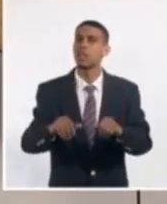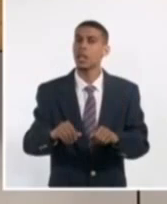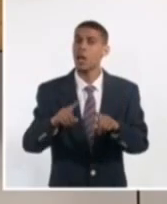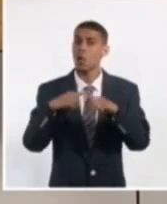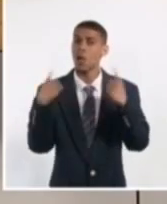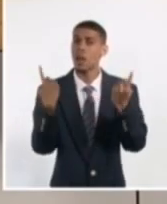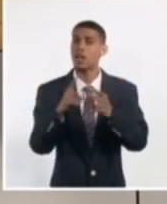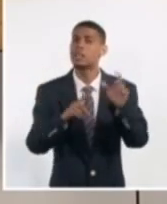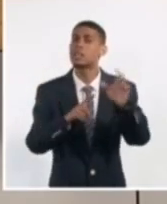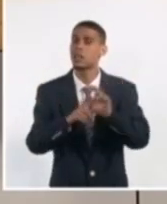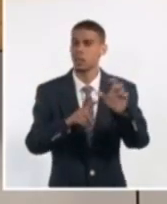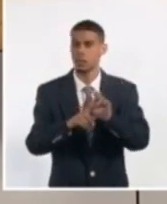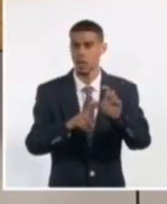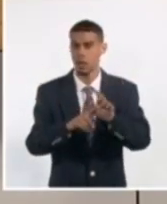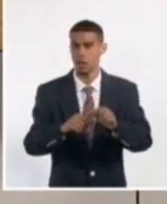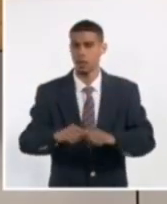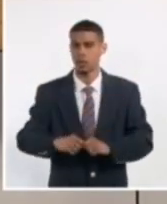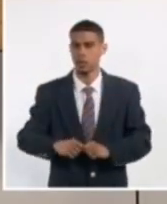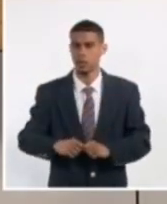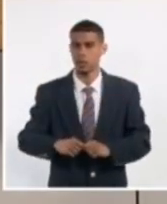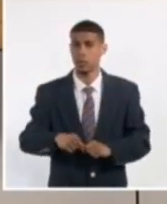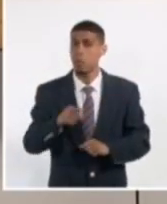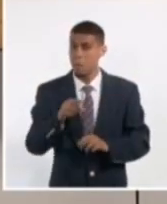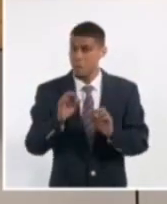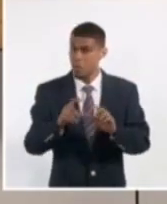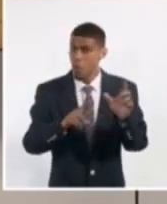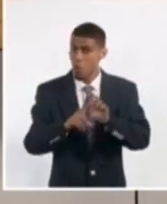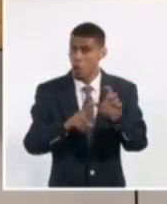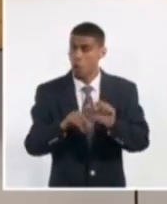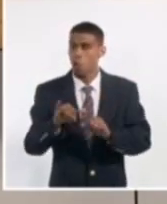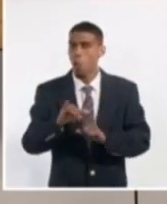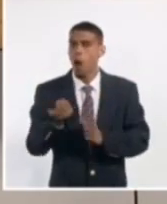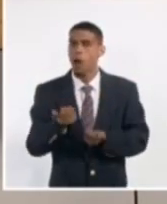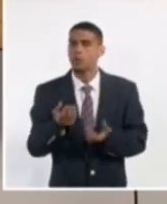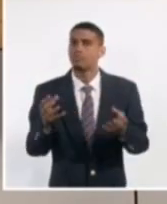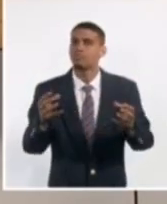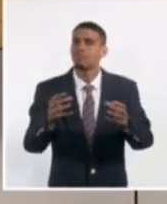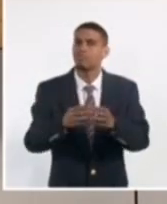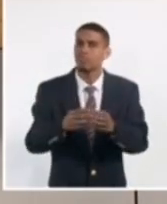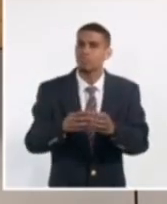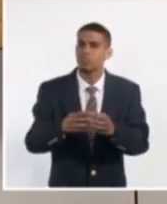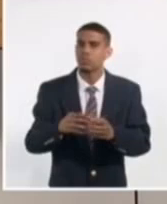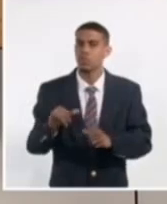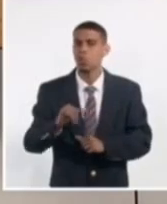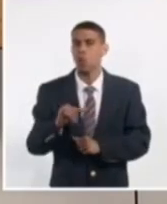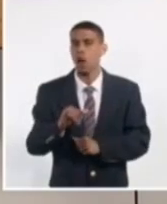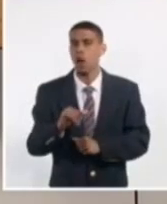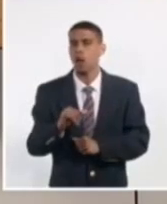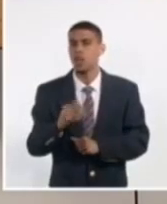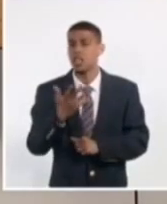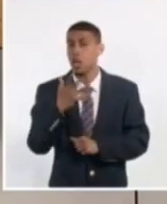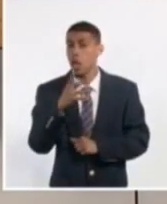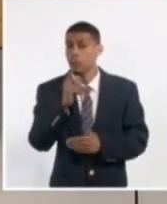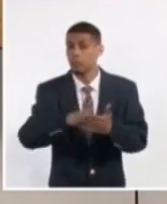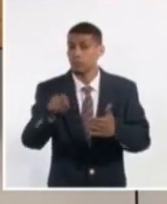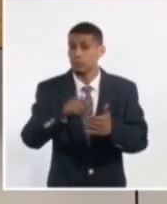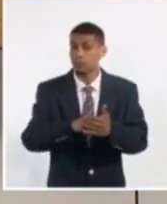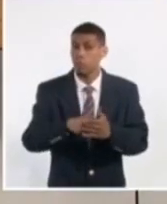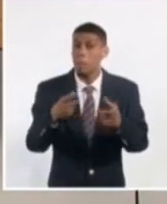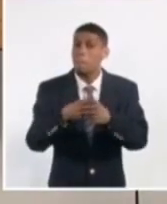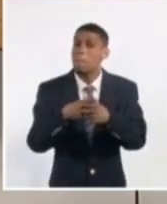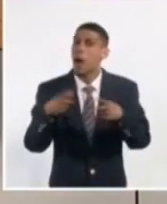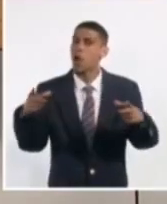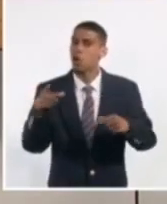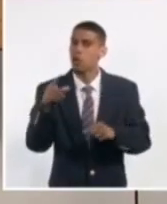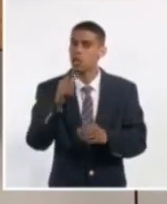de Trabajadores de Cuba. Y este órgano tiene un carácter colegiado y sus decisiones son adoptadas por el voto favorable de la mayoría simple